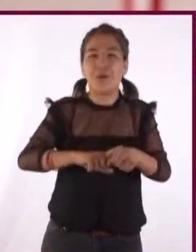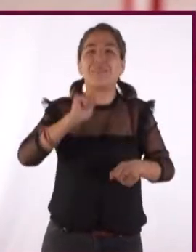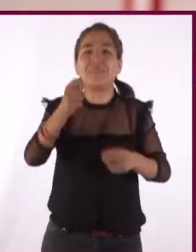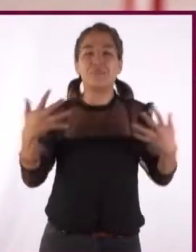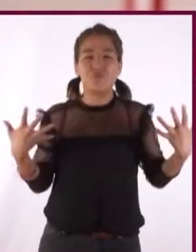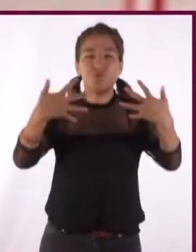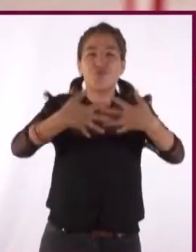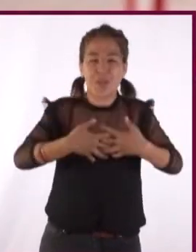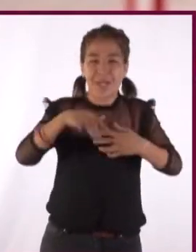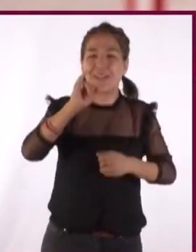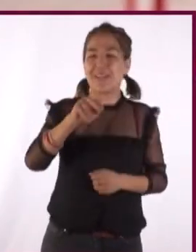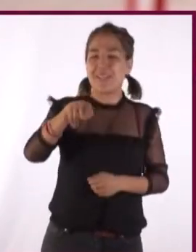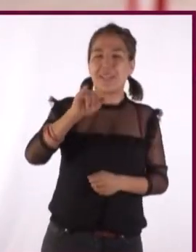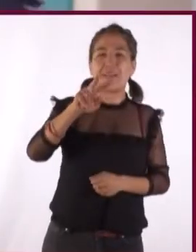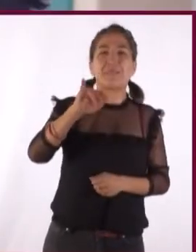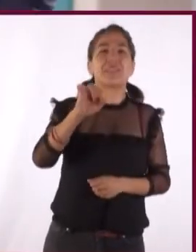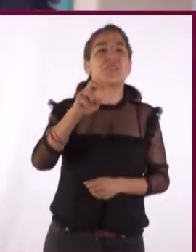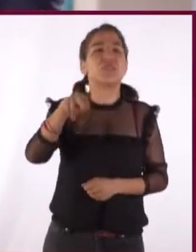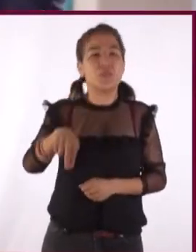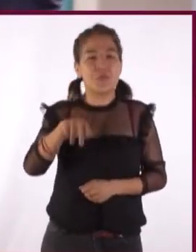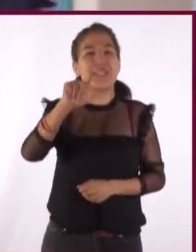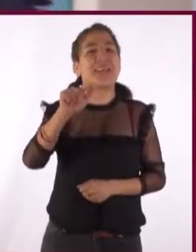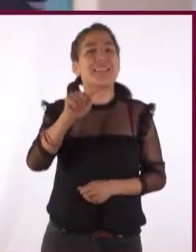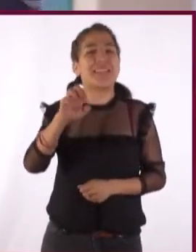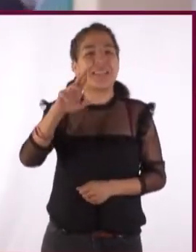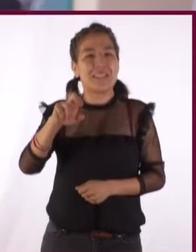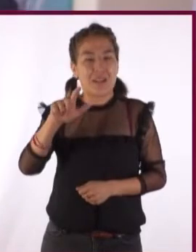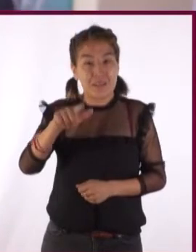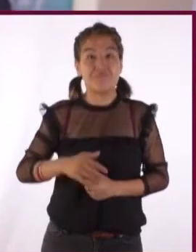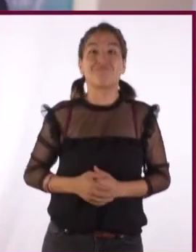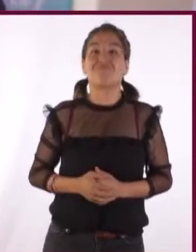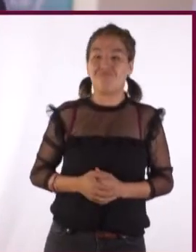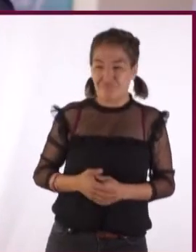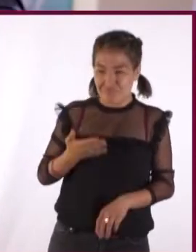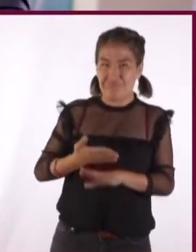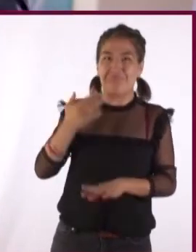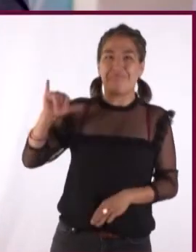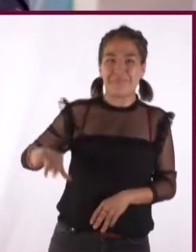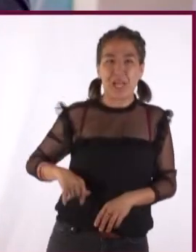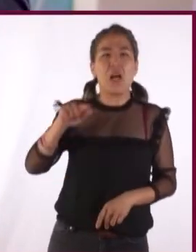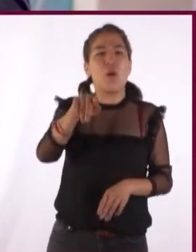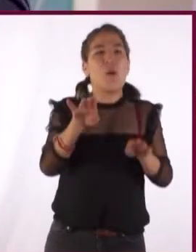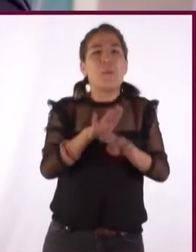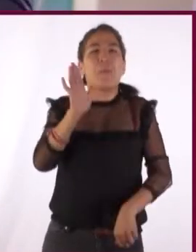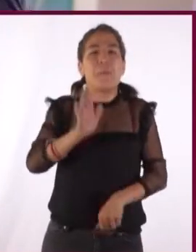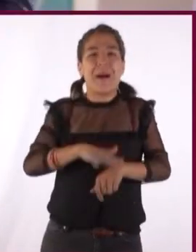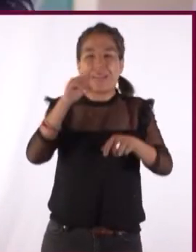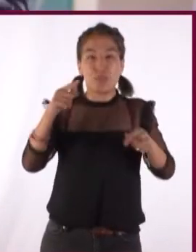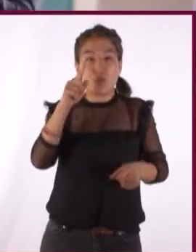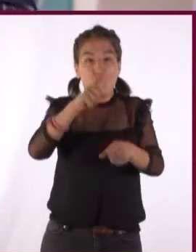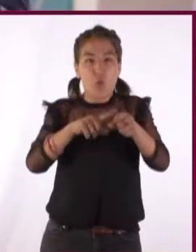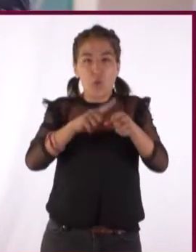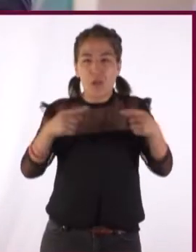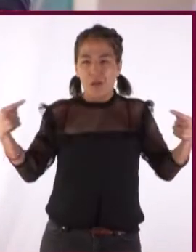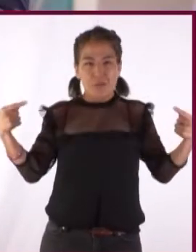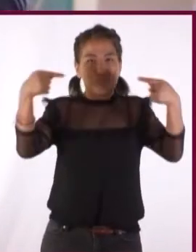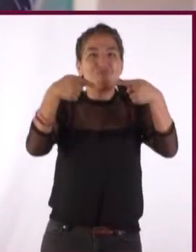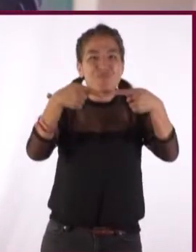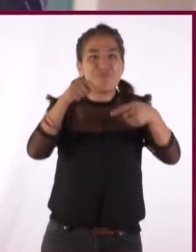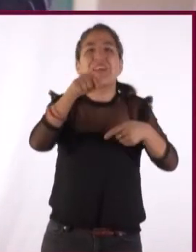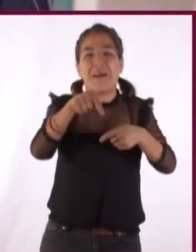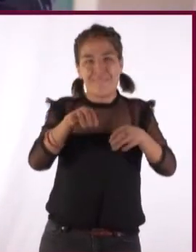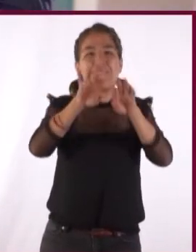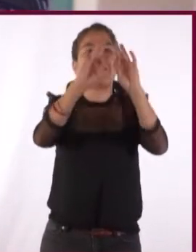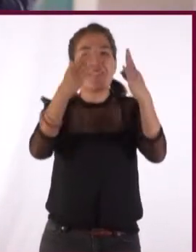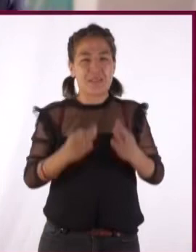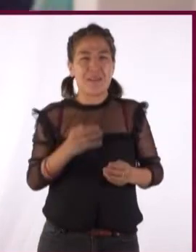que se llama inhibición lateral. Muy bien, cierto, sí. Cuando hay mayor contraste podemos ver con más facilidad el borde